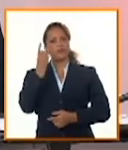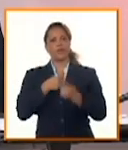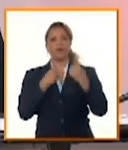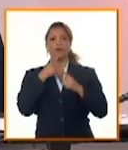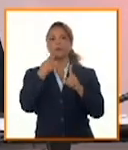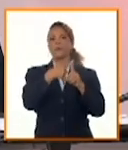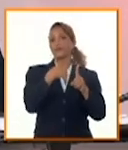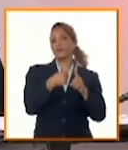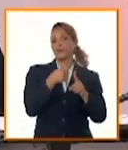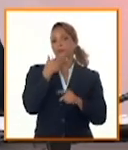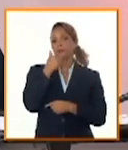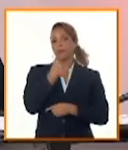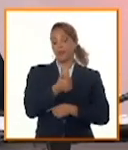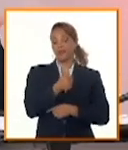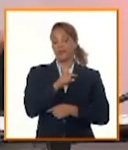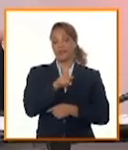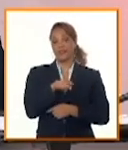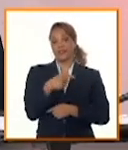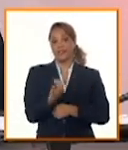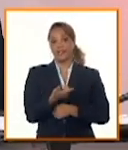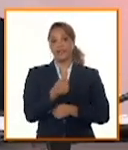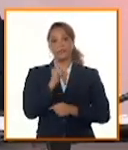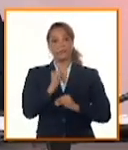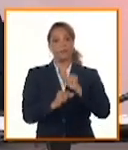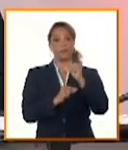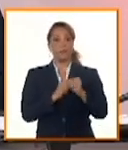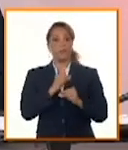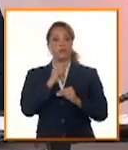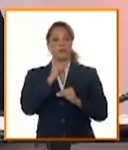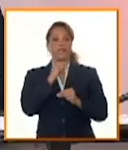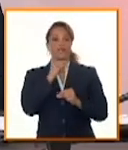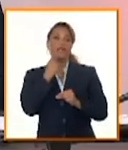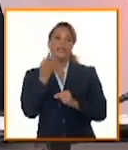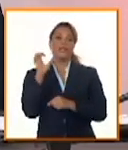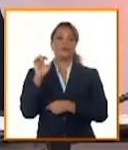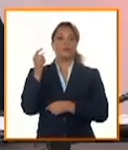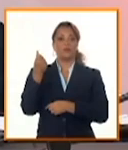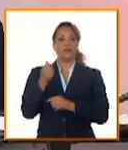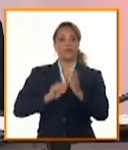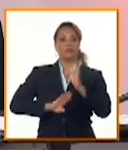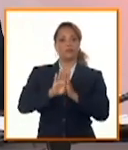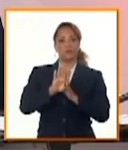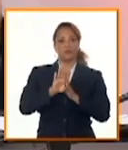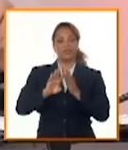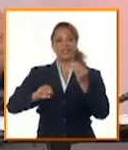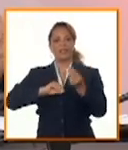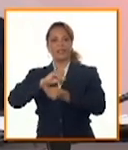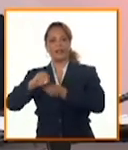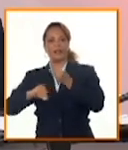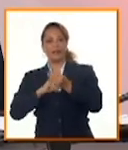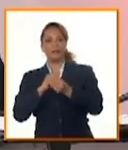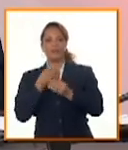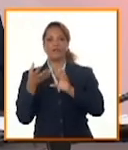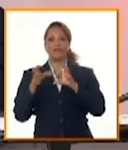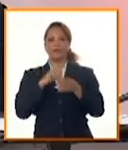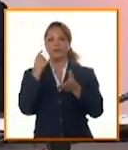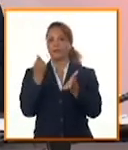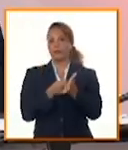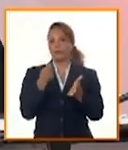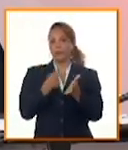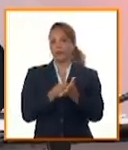importante ver y también en la misma medida de la gradualidad poder ir Sabiendo consultando